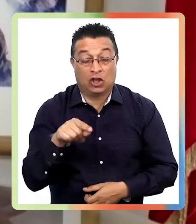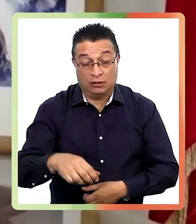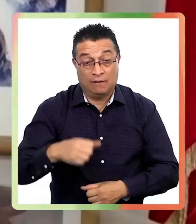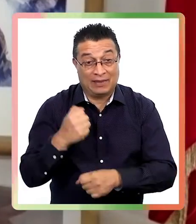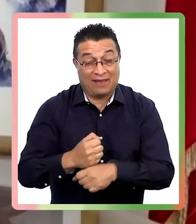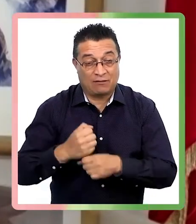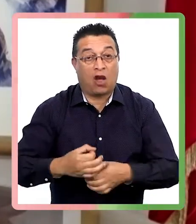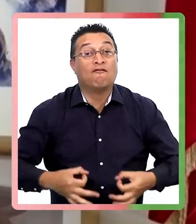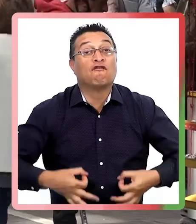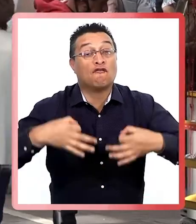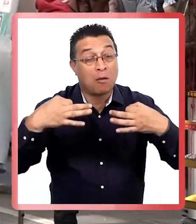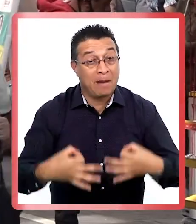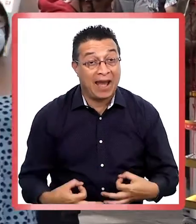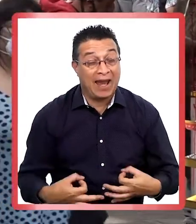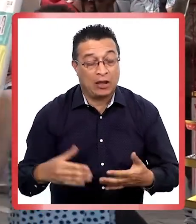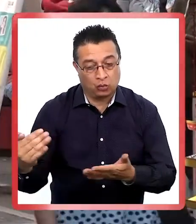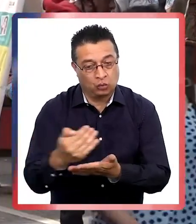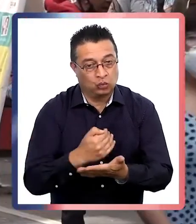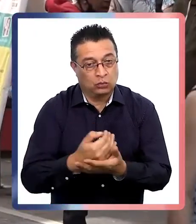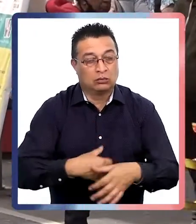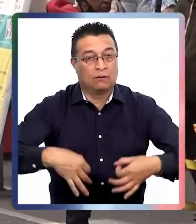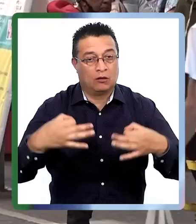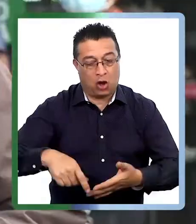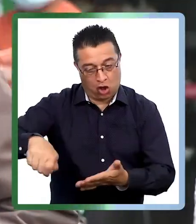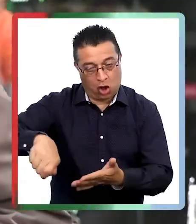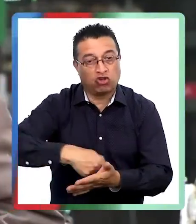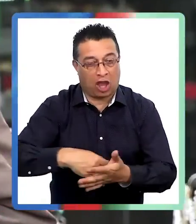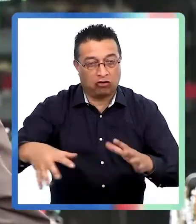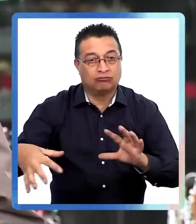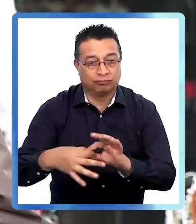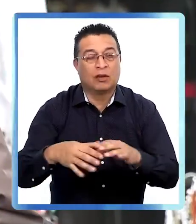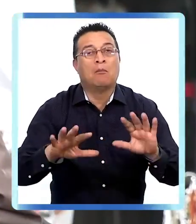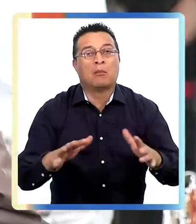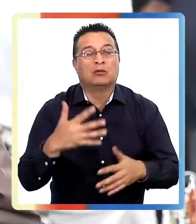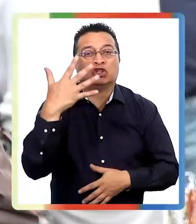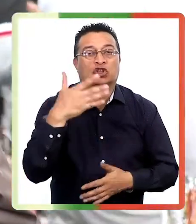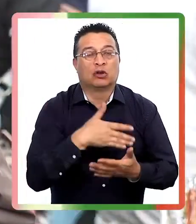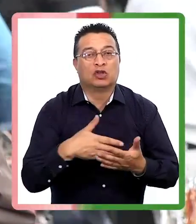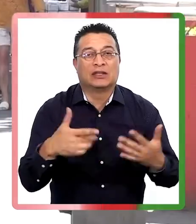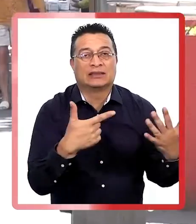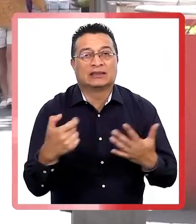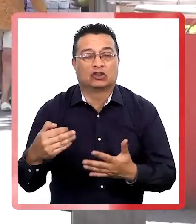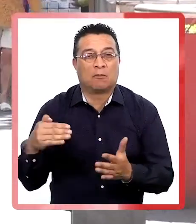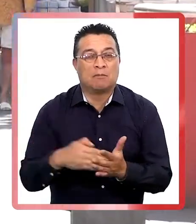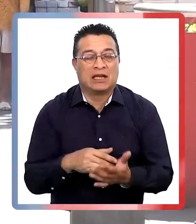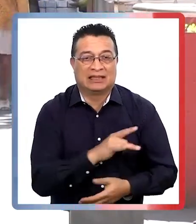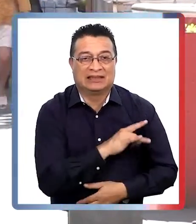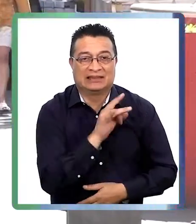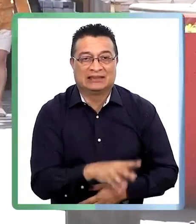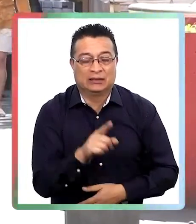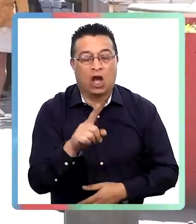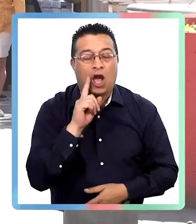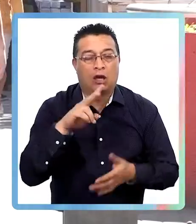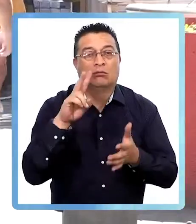con empleo formal, digamos, asalariado, con contrato, hay más o menos 5.700.000 chilenos. Esa es